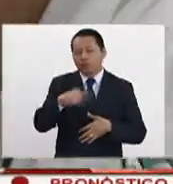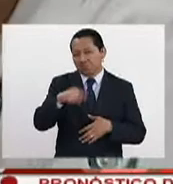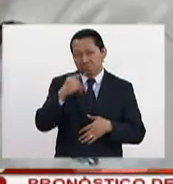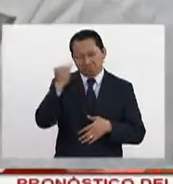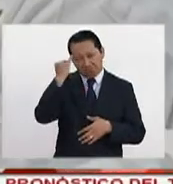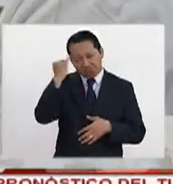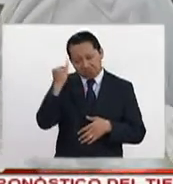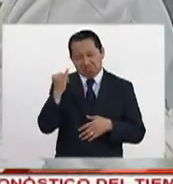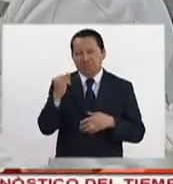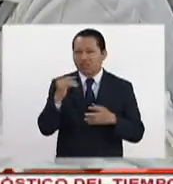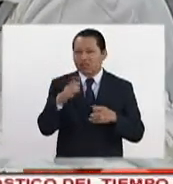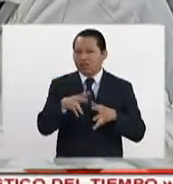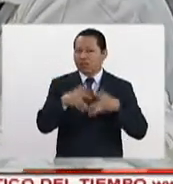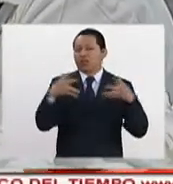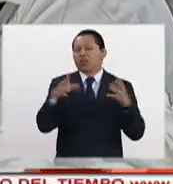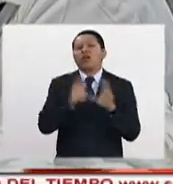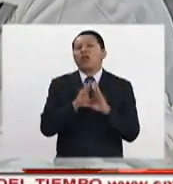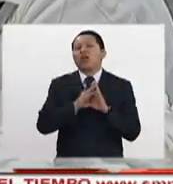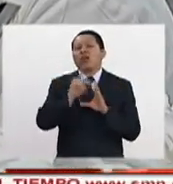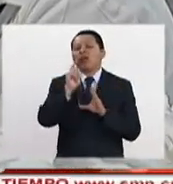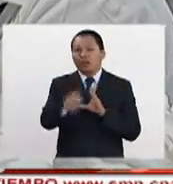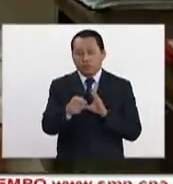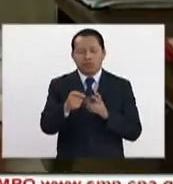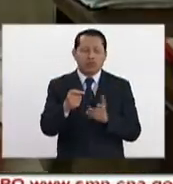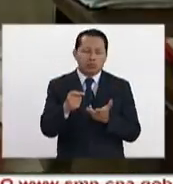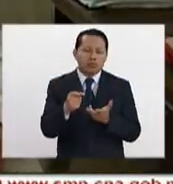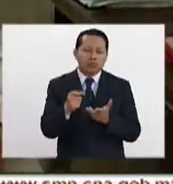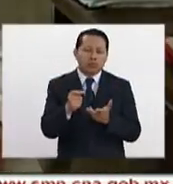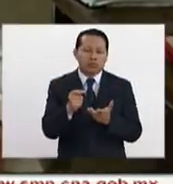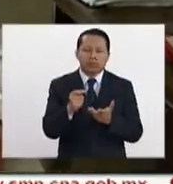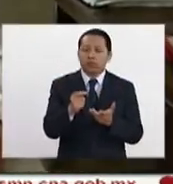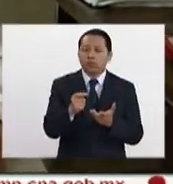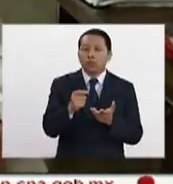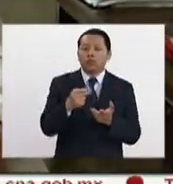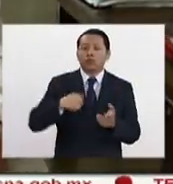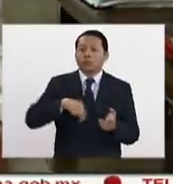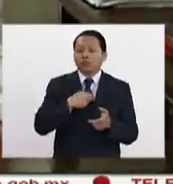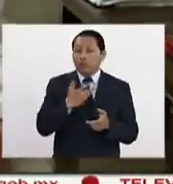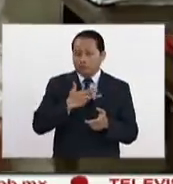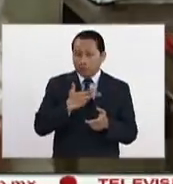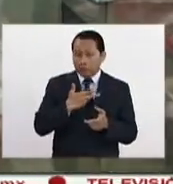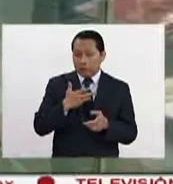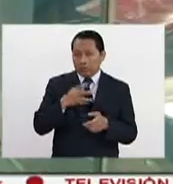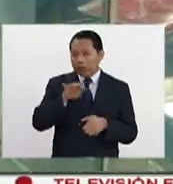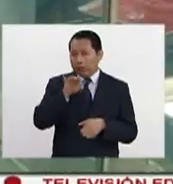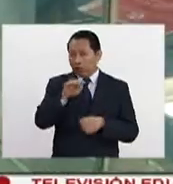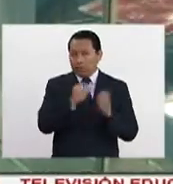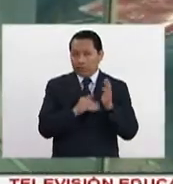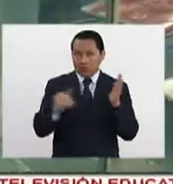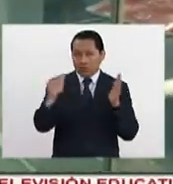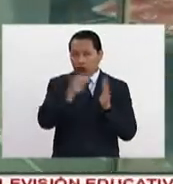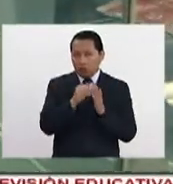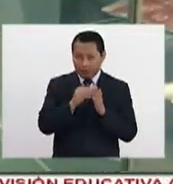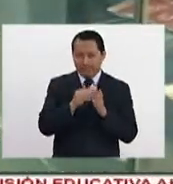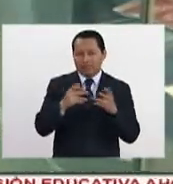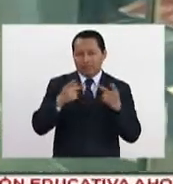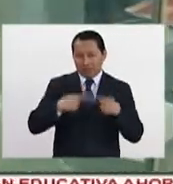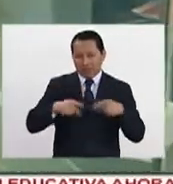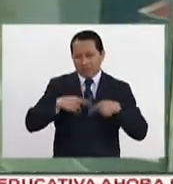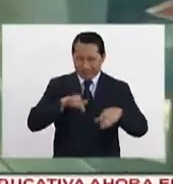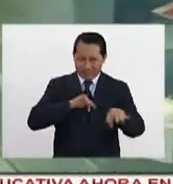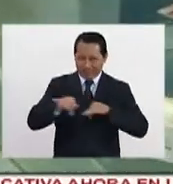idea más o menos de qué tamaño es, pues nosotros tenemos pues más de 19 millones de trabajadores asegurados, que ya con